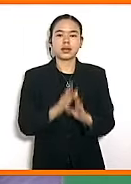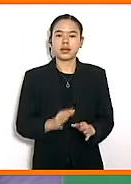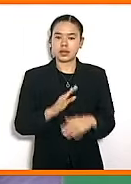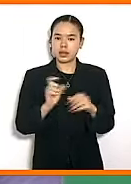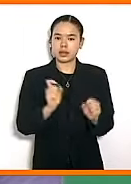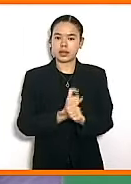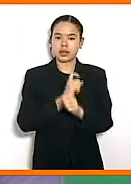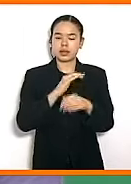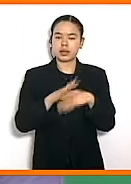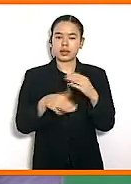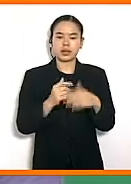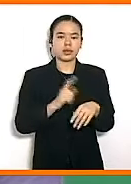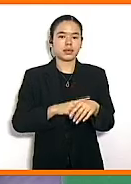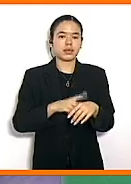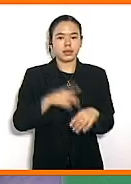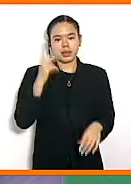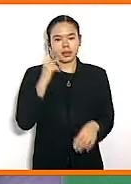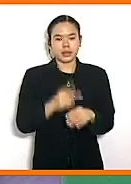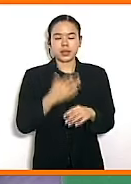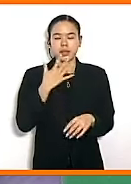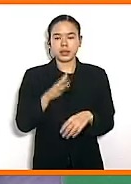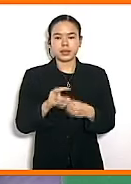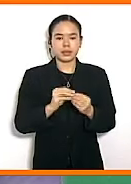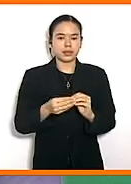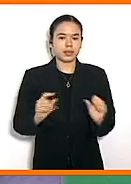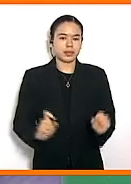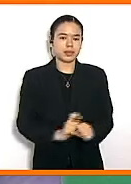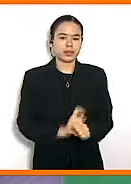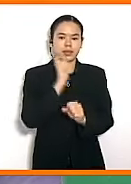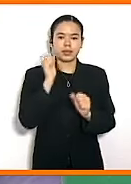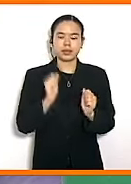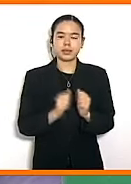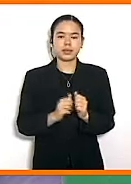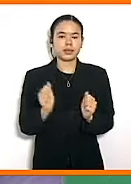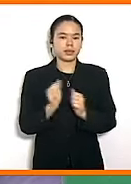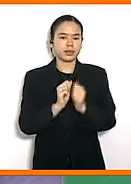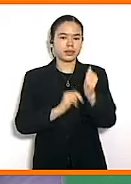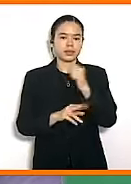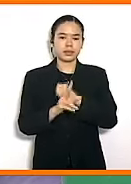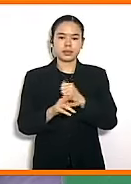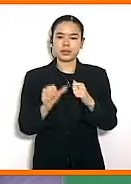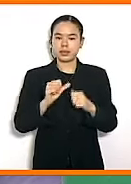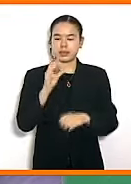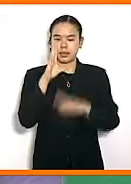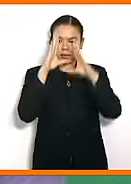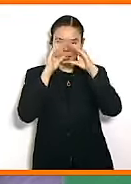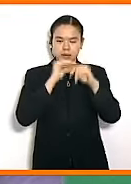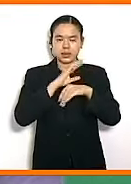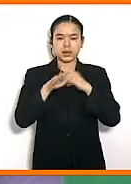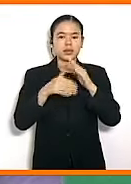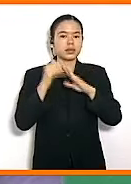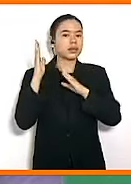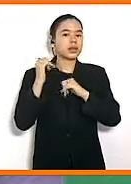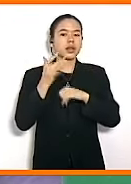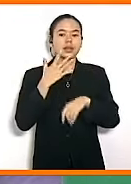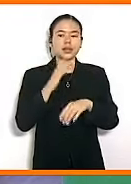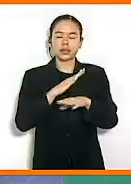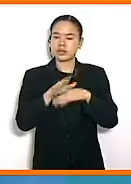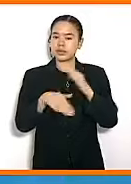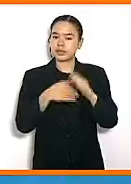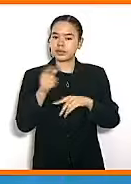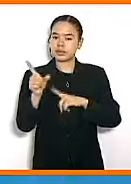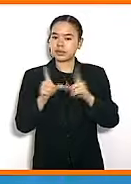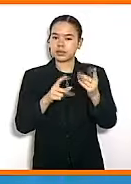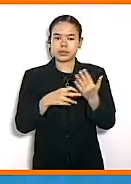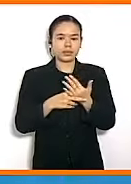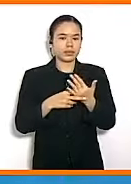ganaste. Y es así como pasamos a conocer los tres afortunados números ganadores para Pega 3 en esta noche. Deseándote suerte y esperando que tengas ese